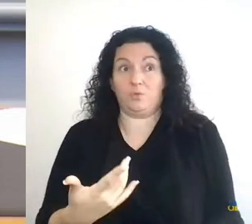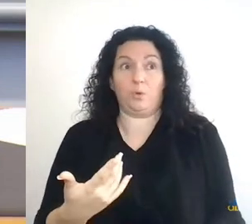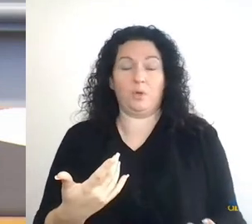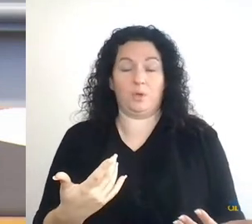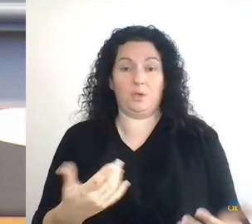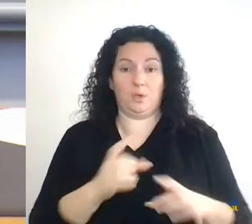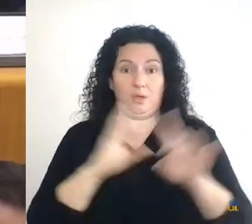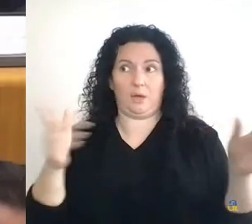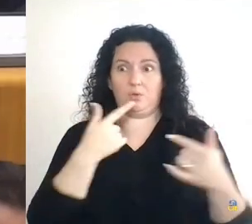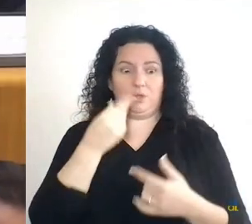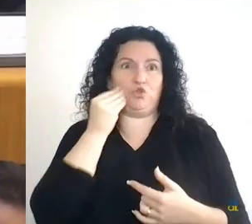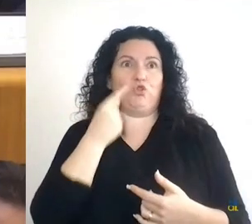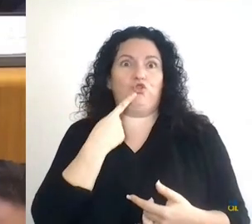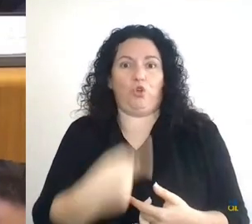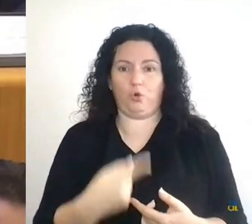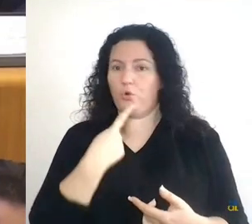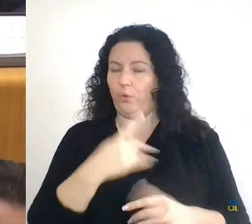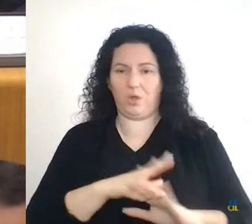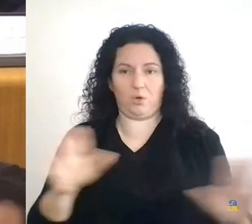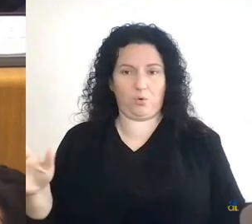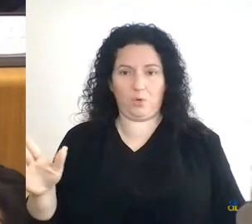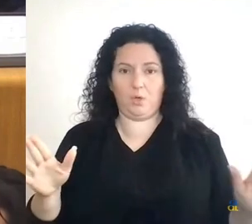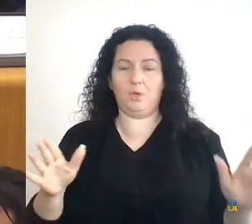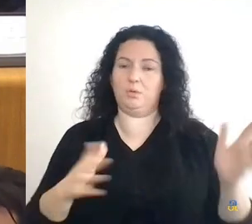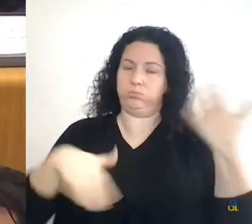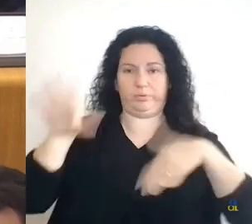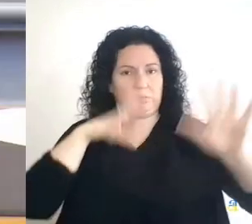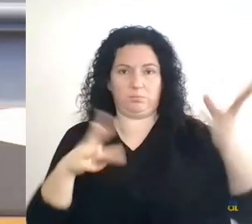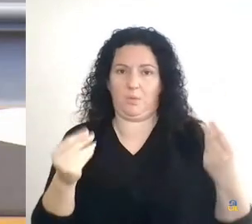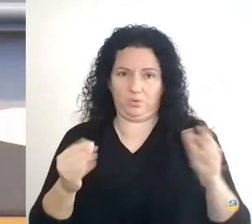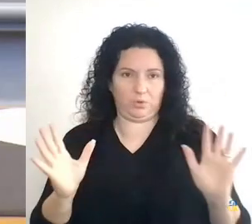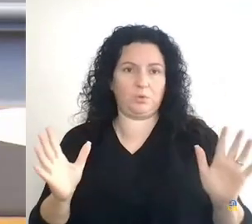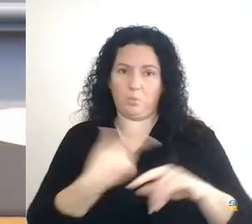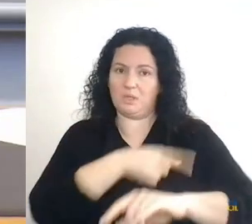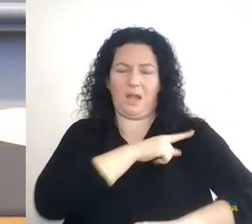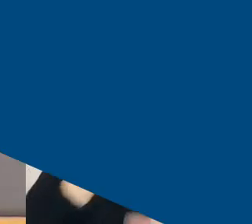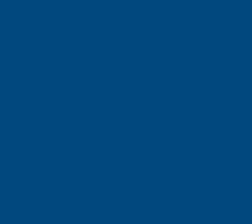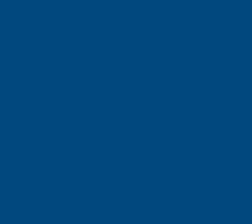aún más un insulto. Me parece que está usted sobreactuando, señor Fullana. Renuncia a su turno y a su voto.